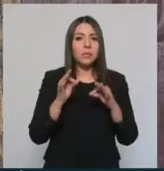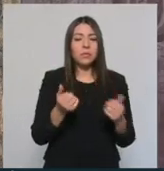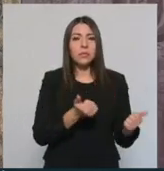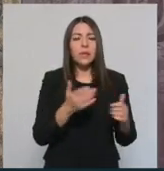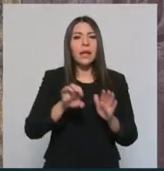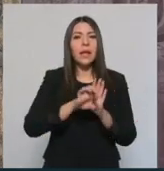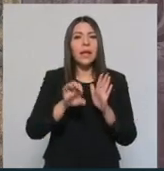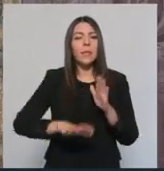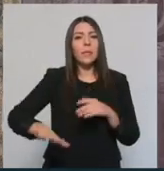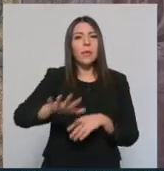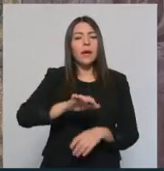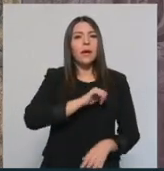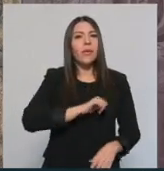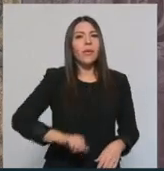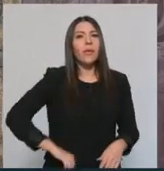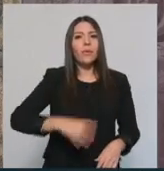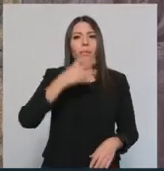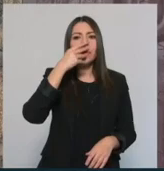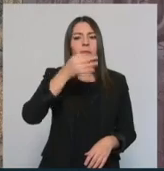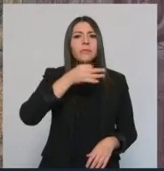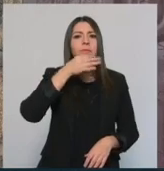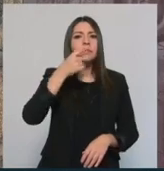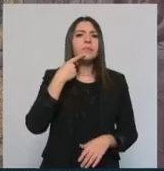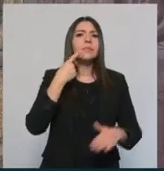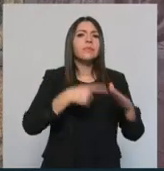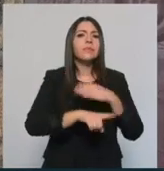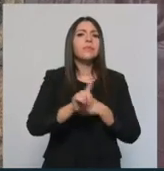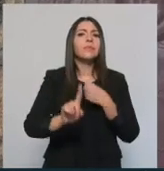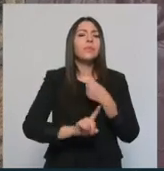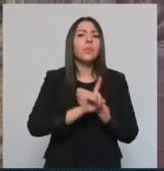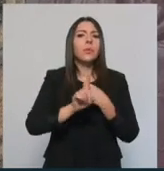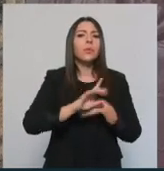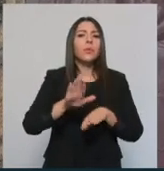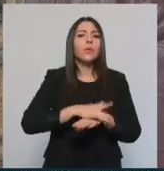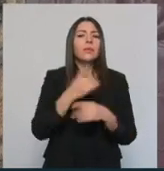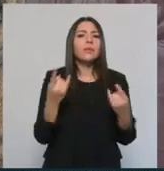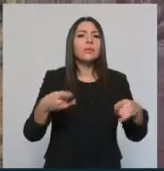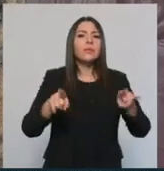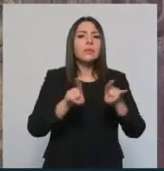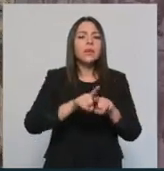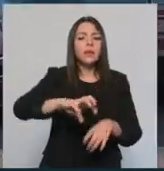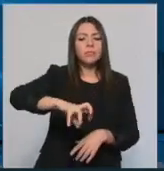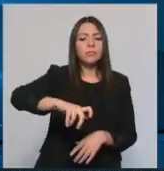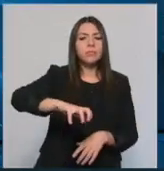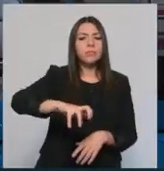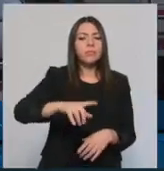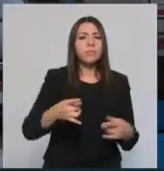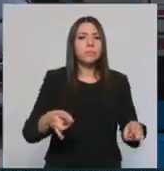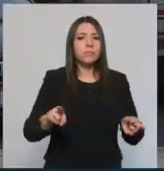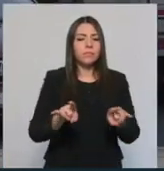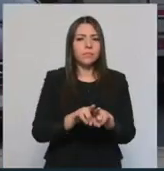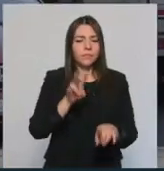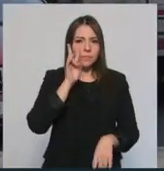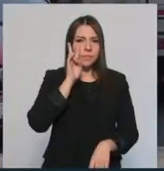sus necesidades, pues denuncian que el problema se debe a que el cierre de las válvulas. Mire, vamos a ver la historia.